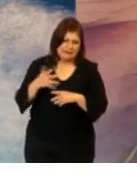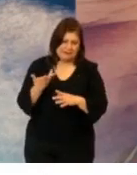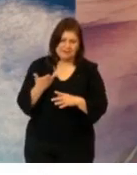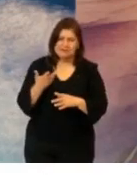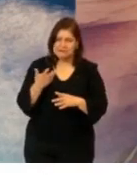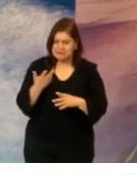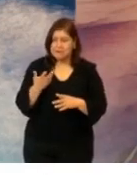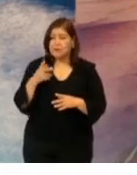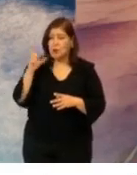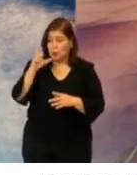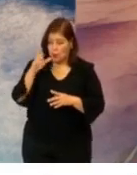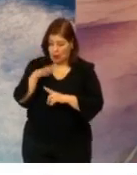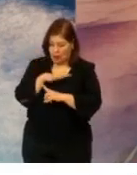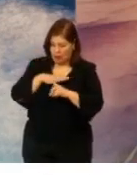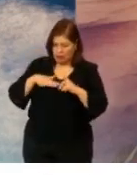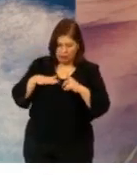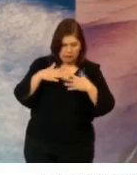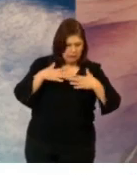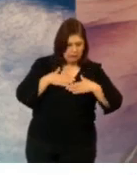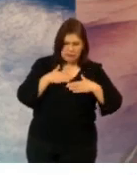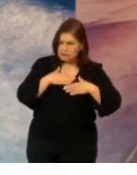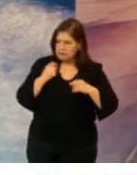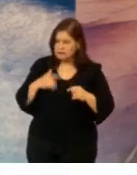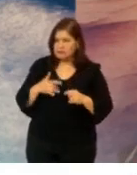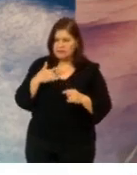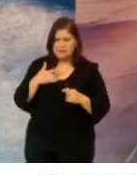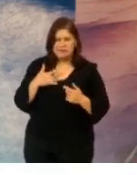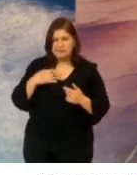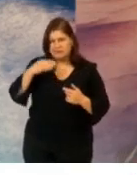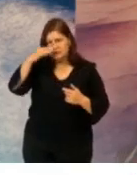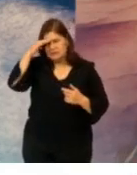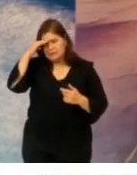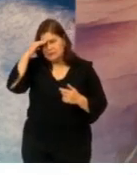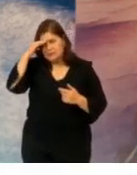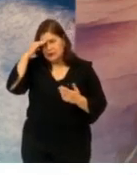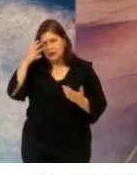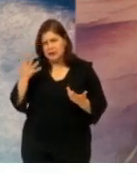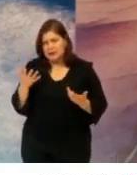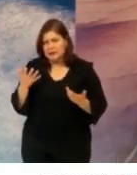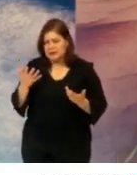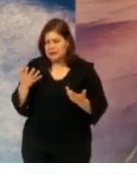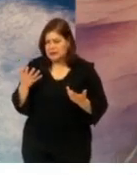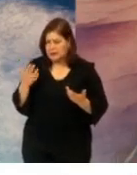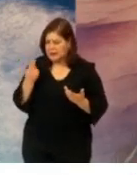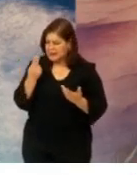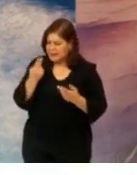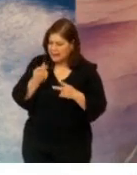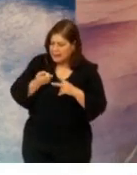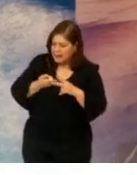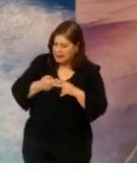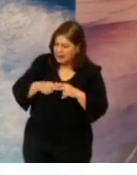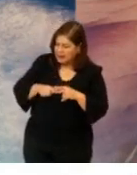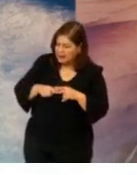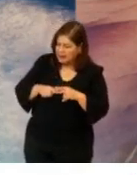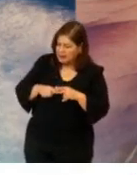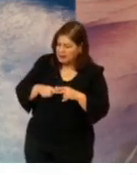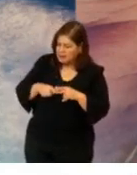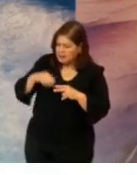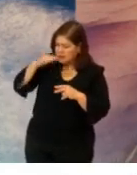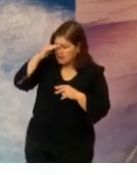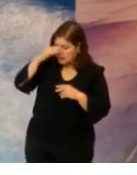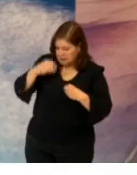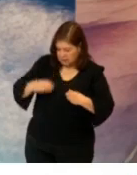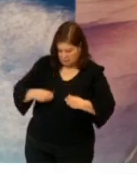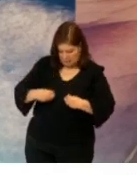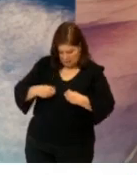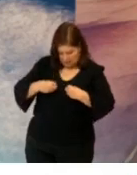Cuando una sociedad decide pensar en la vida, es la pregunta que yo siempre digo comencemos a pensar qué vida queremos vivir, y eso nos va a